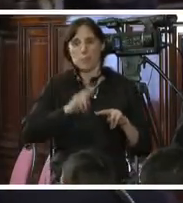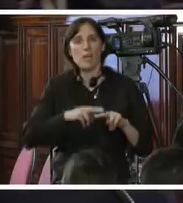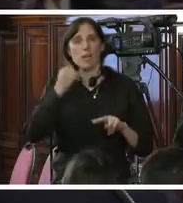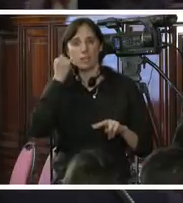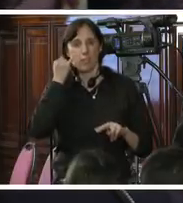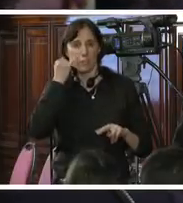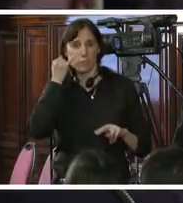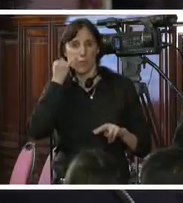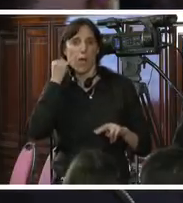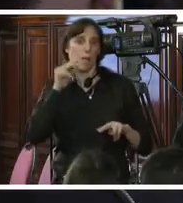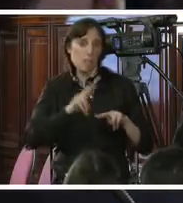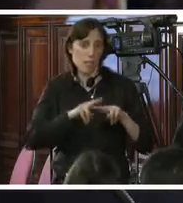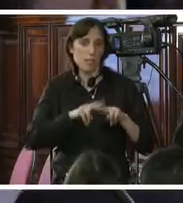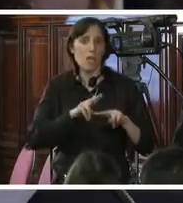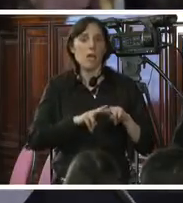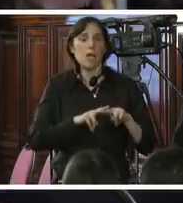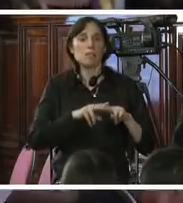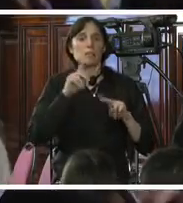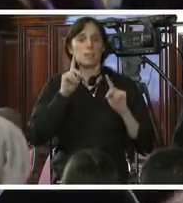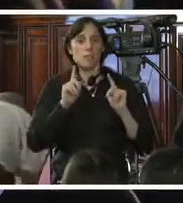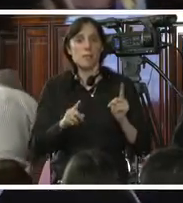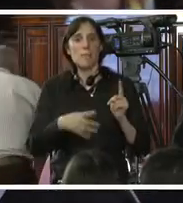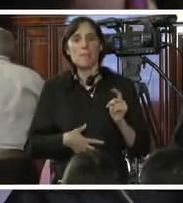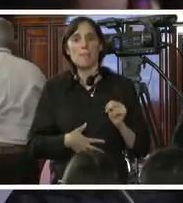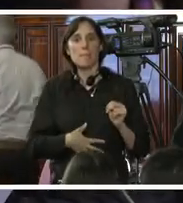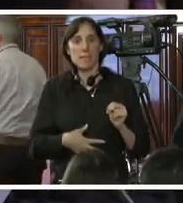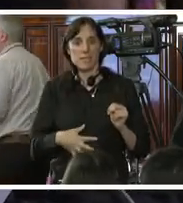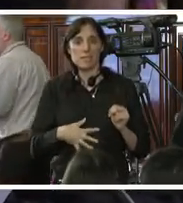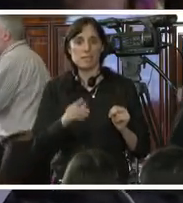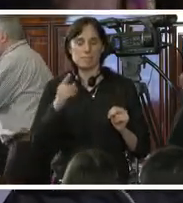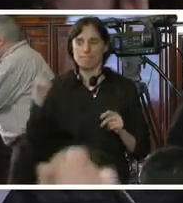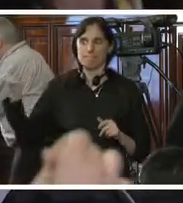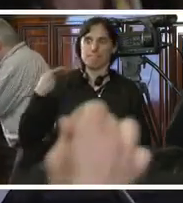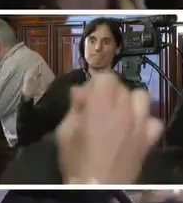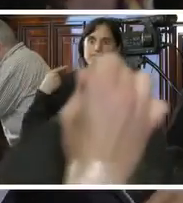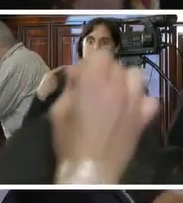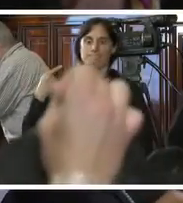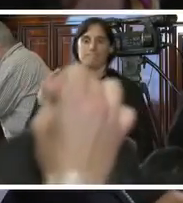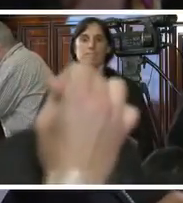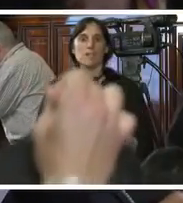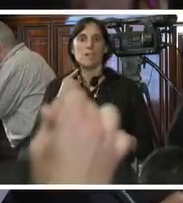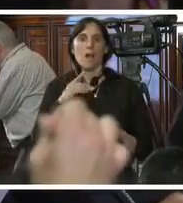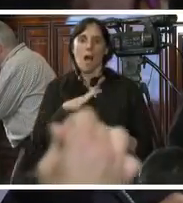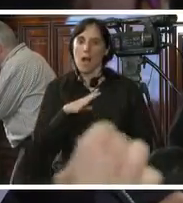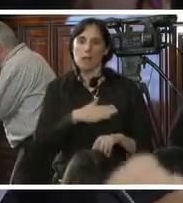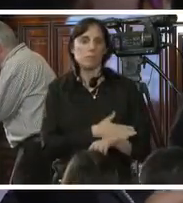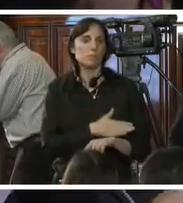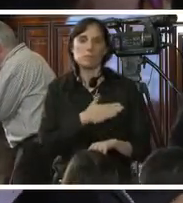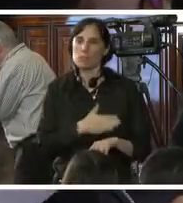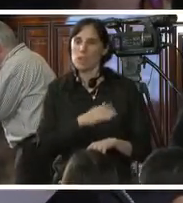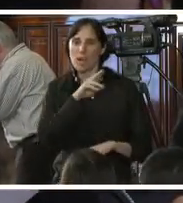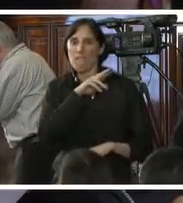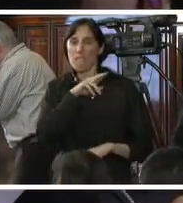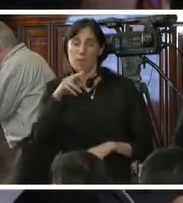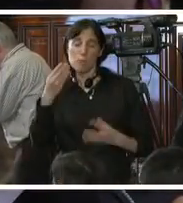inclusive infecciones por VIH. Y por otro, la maternidad forzada deja afectaciones permanentes en las menores, al punto que